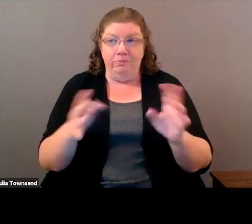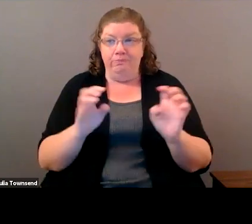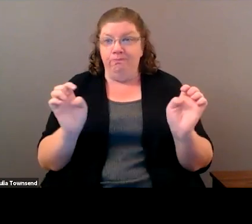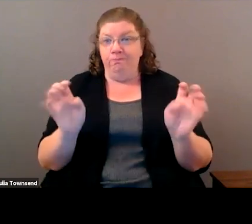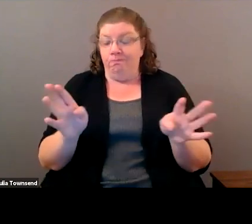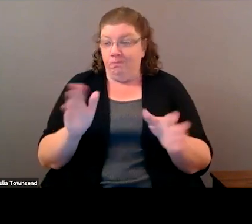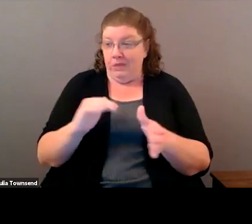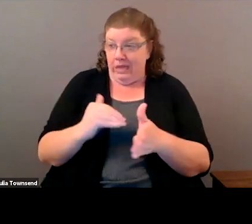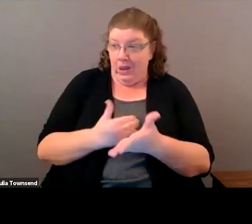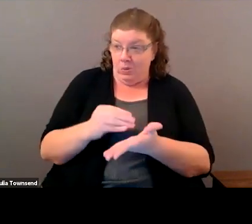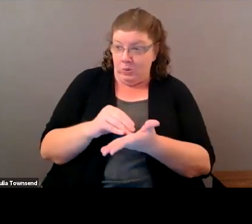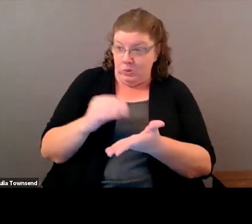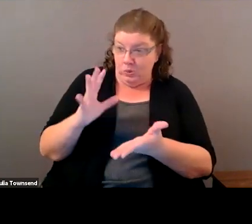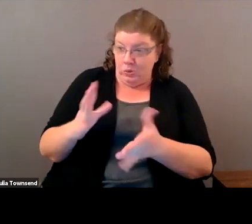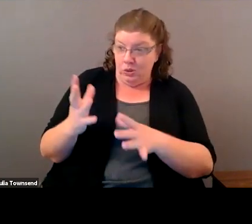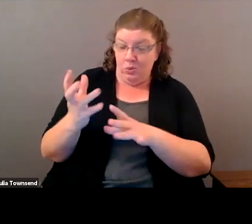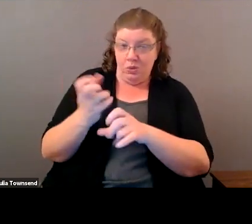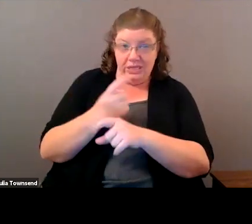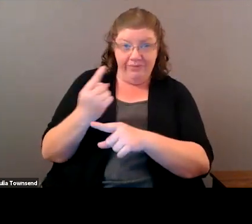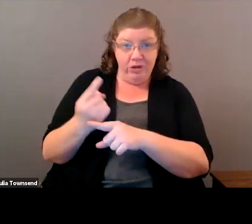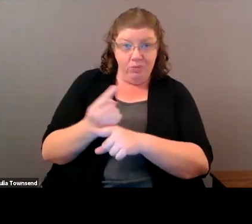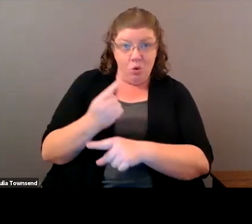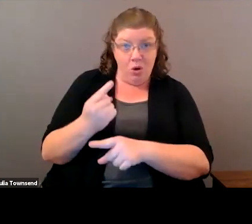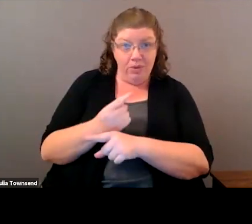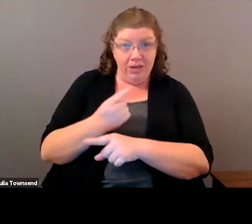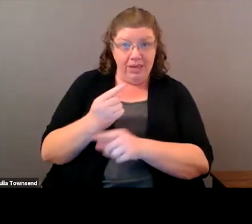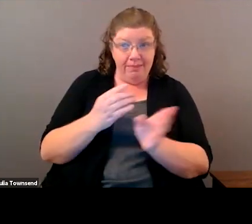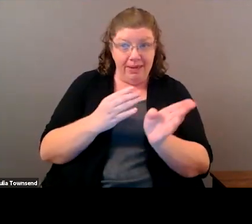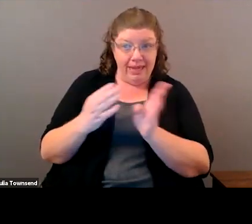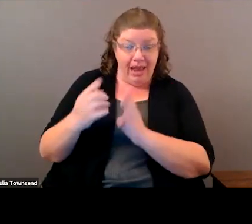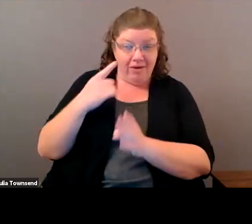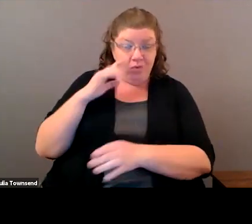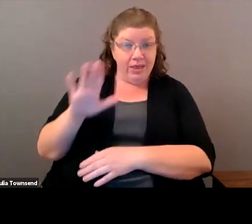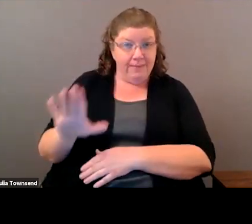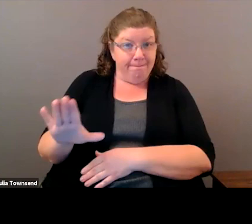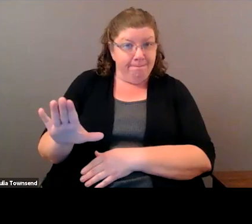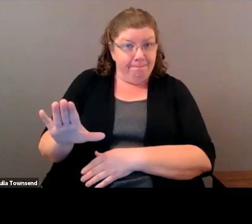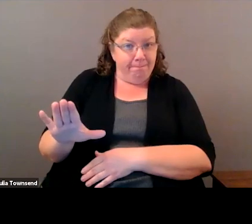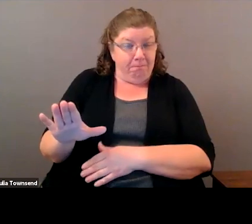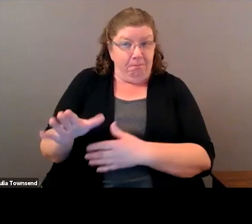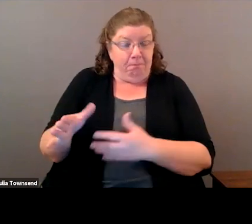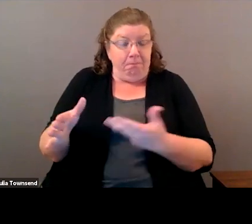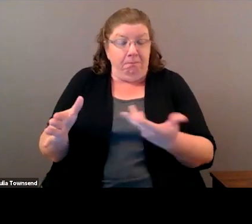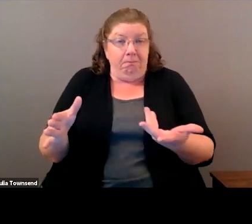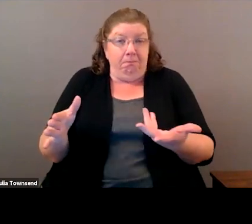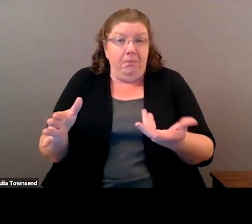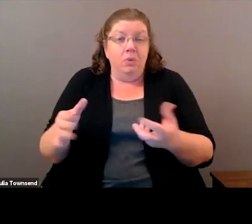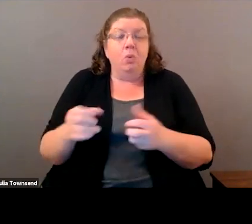para él o se le está